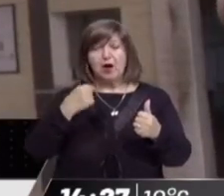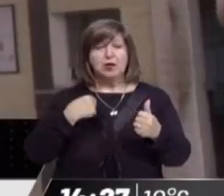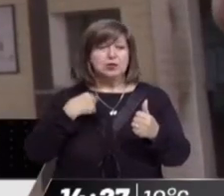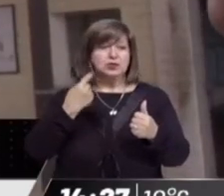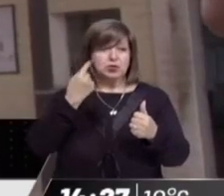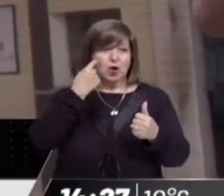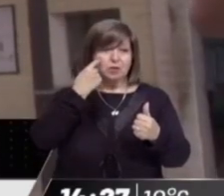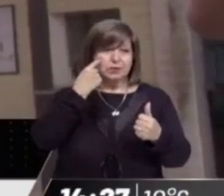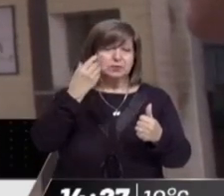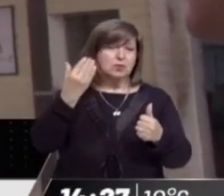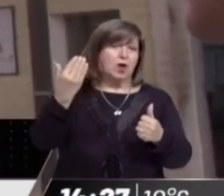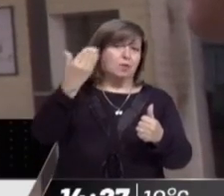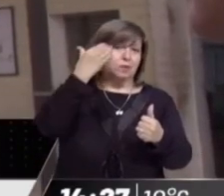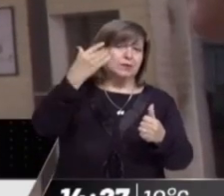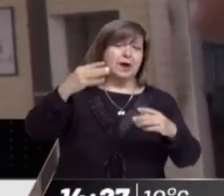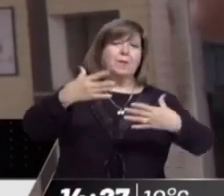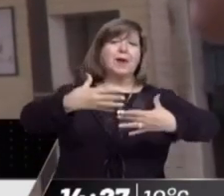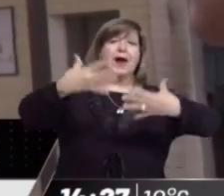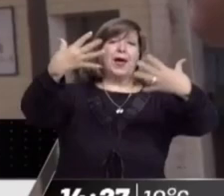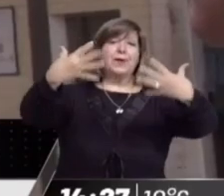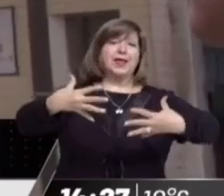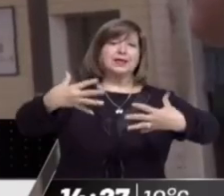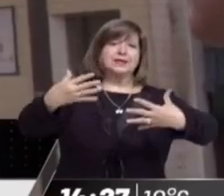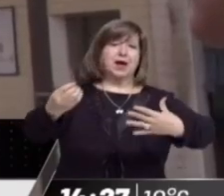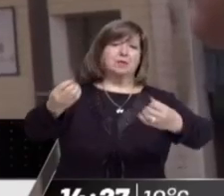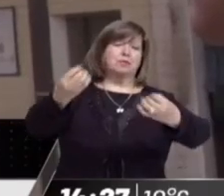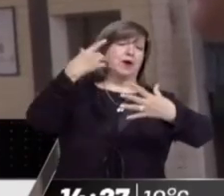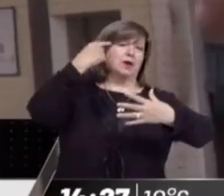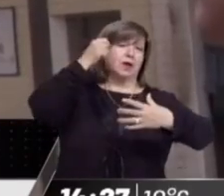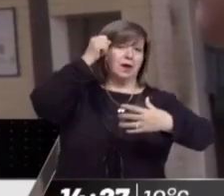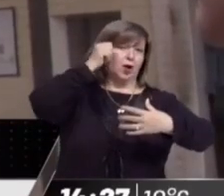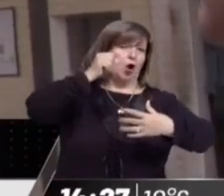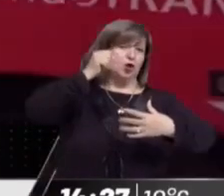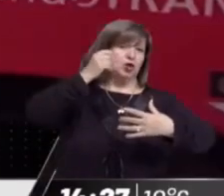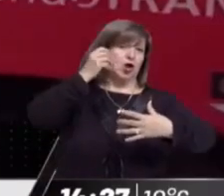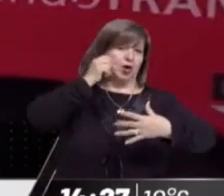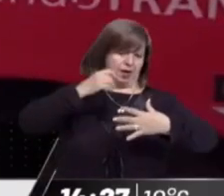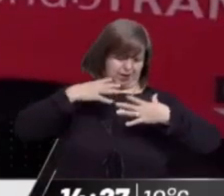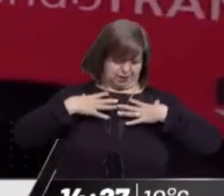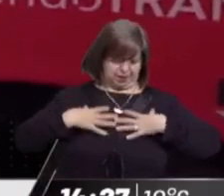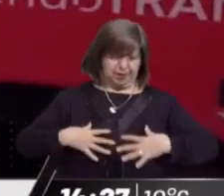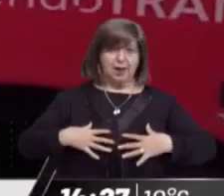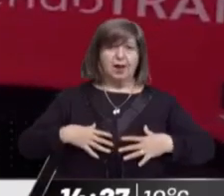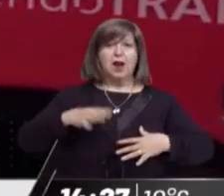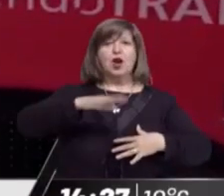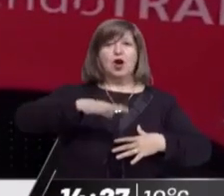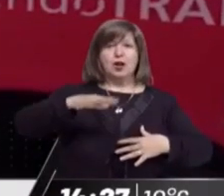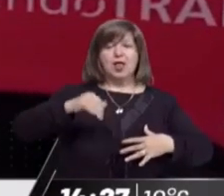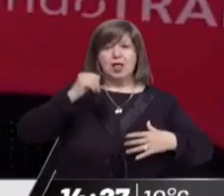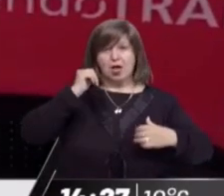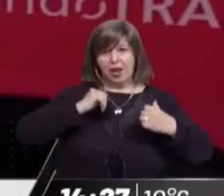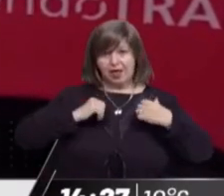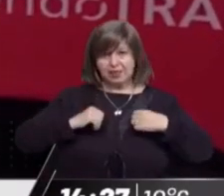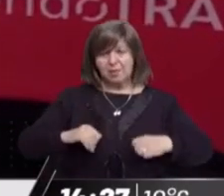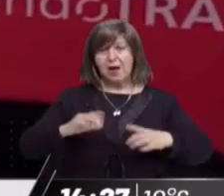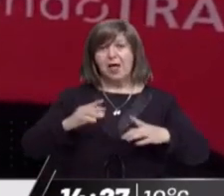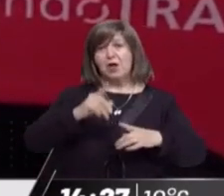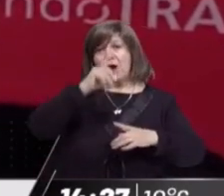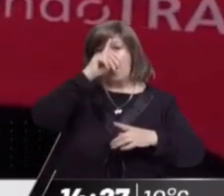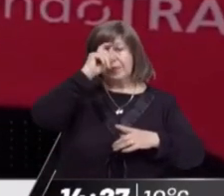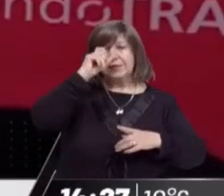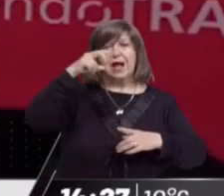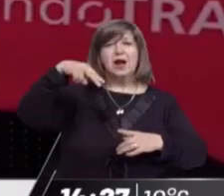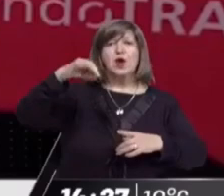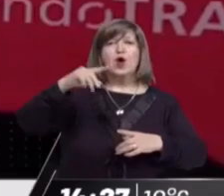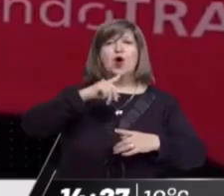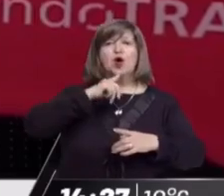un piedrazo al parabrisas y me cayó todos los vidrios en la cara. Niño lastimado, hemos tenido que derivar muchos niños al